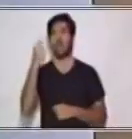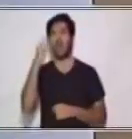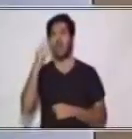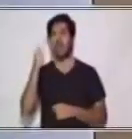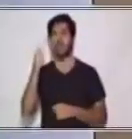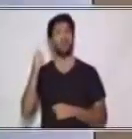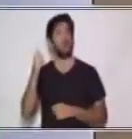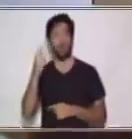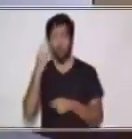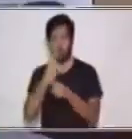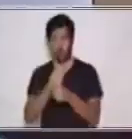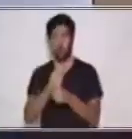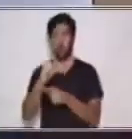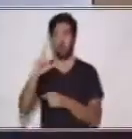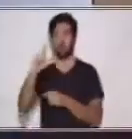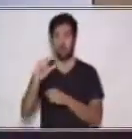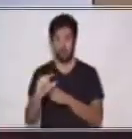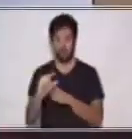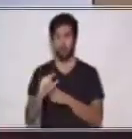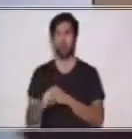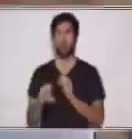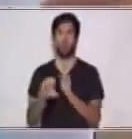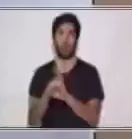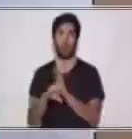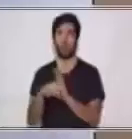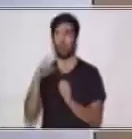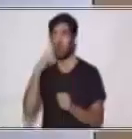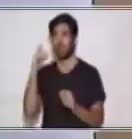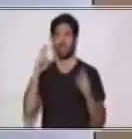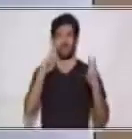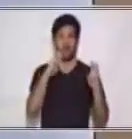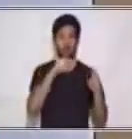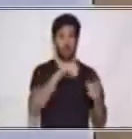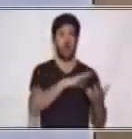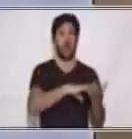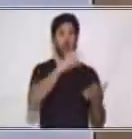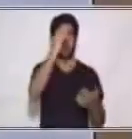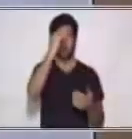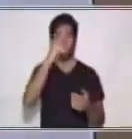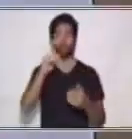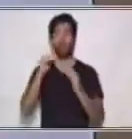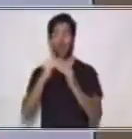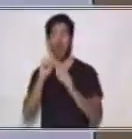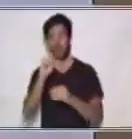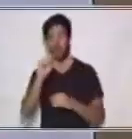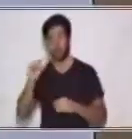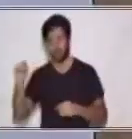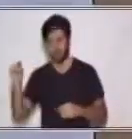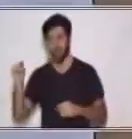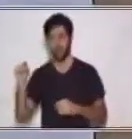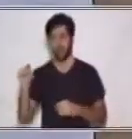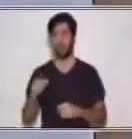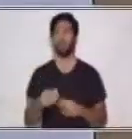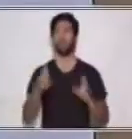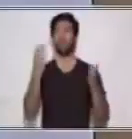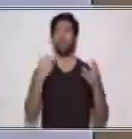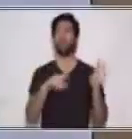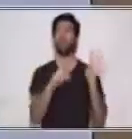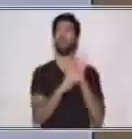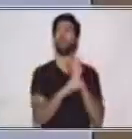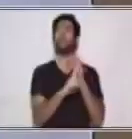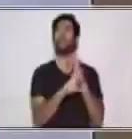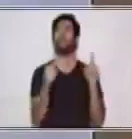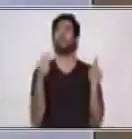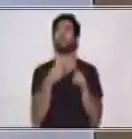es escribir la inicial del tema y lo demás con minúscula. El cuarto error que se puede cometer